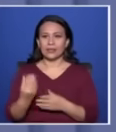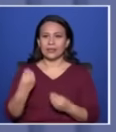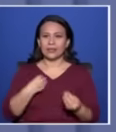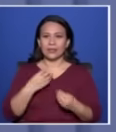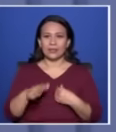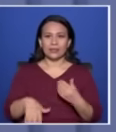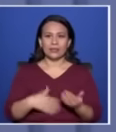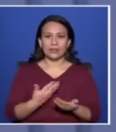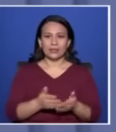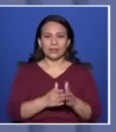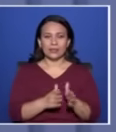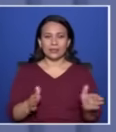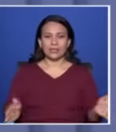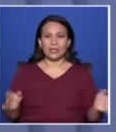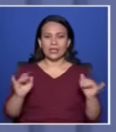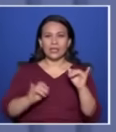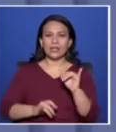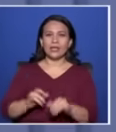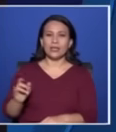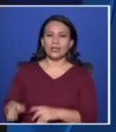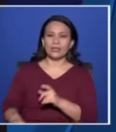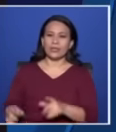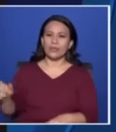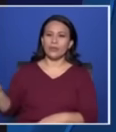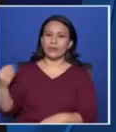dispararon en 7 ocasiones.